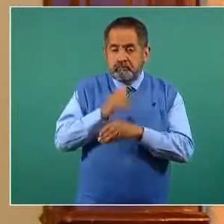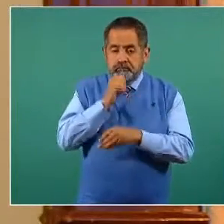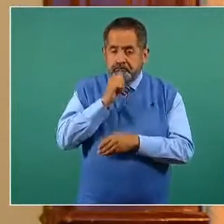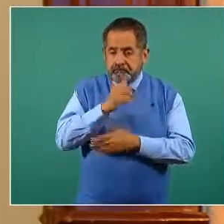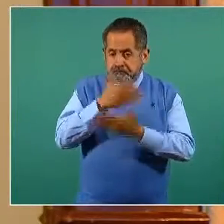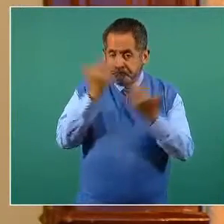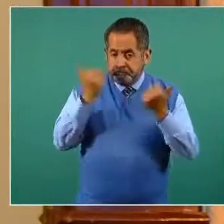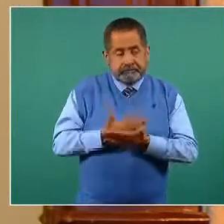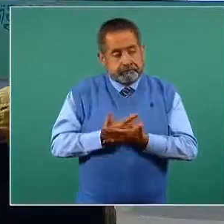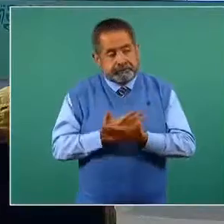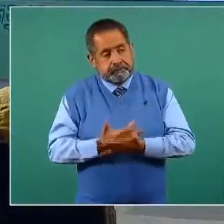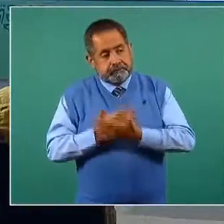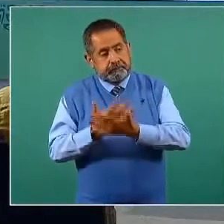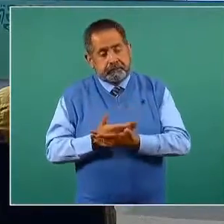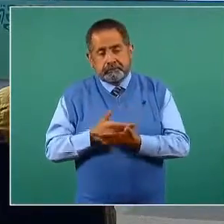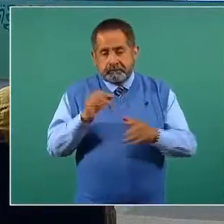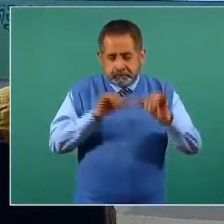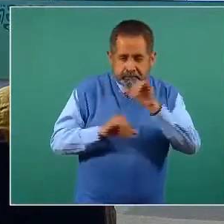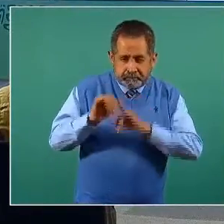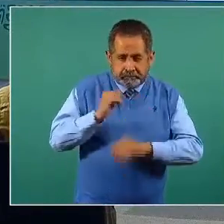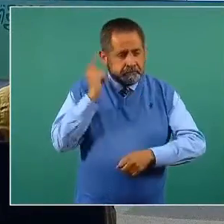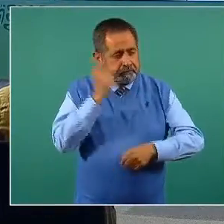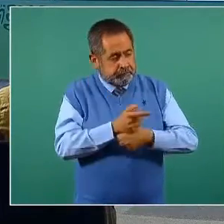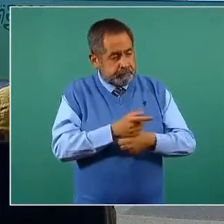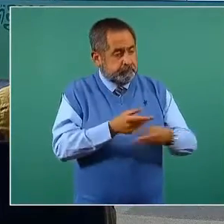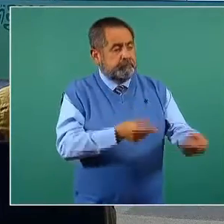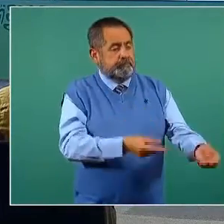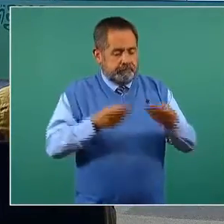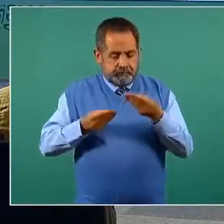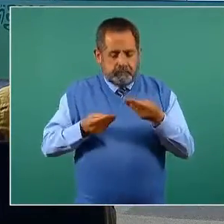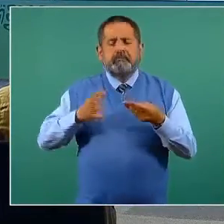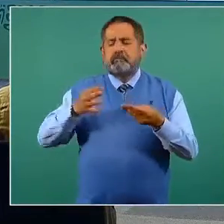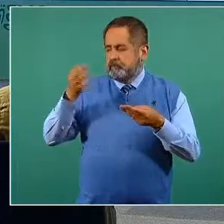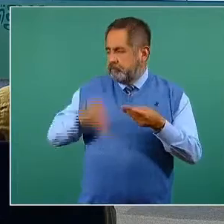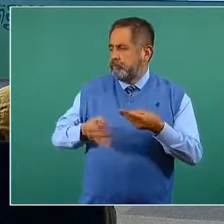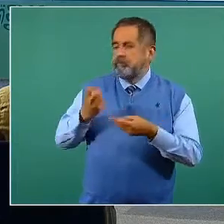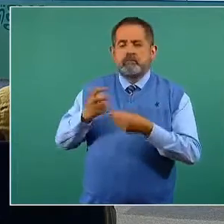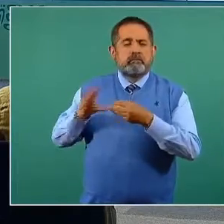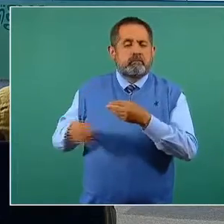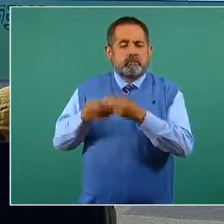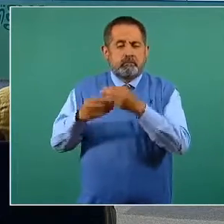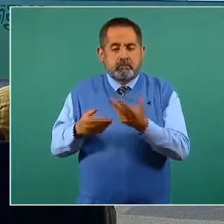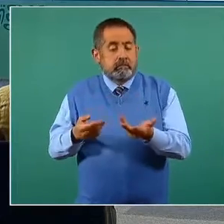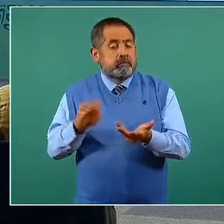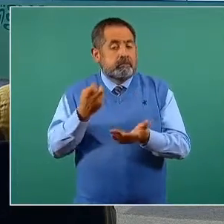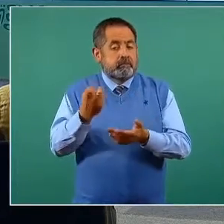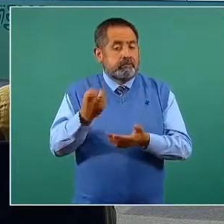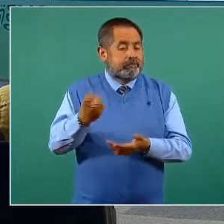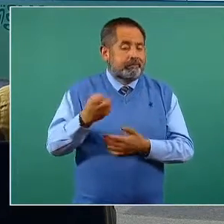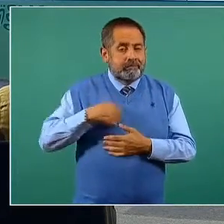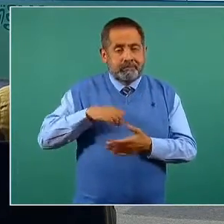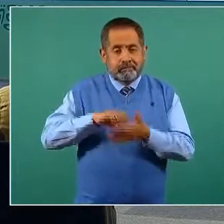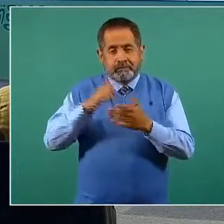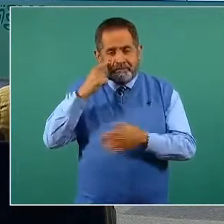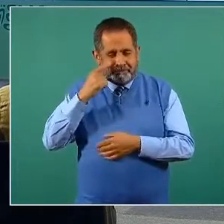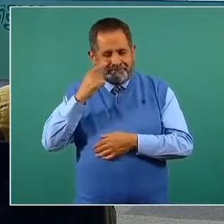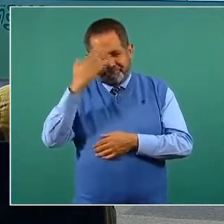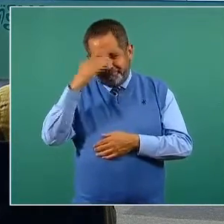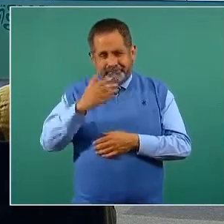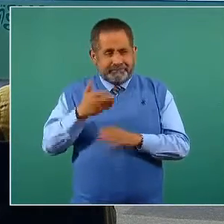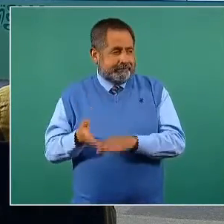meses, pero estaba pendiente el proceso de su confirmación. Recordemos que muchas de estas defunciones, si no tuvieron la